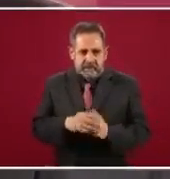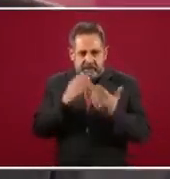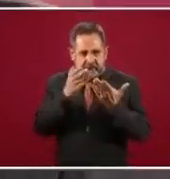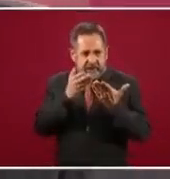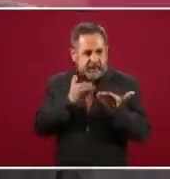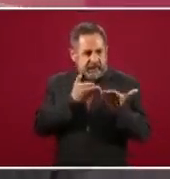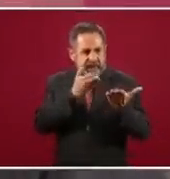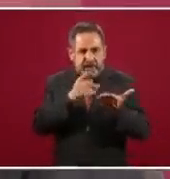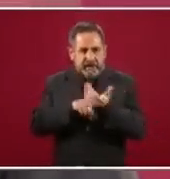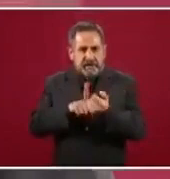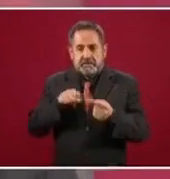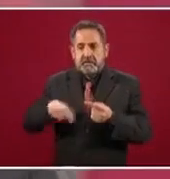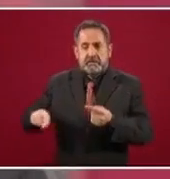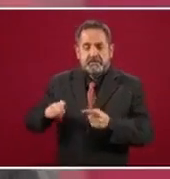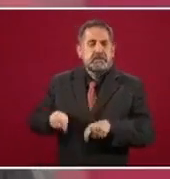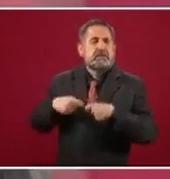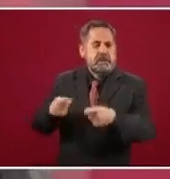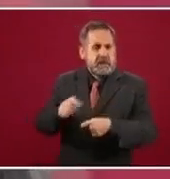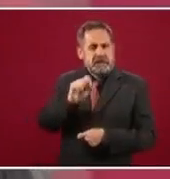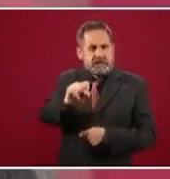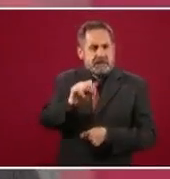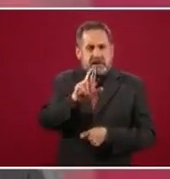ofrecer refugio.